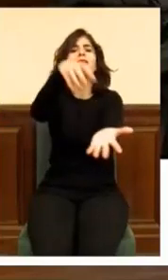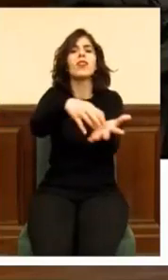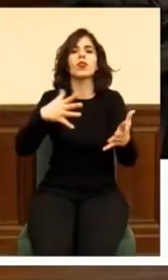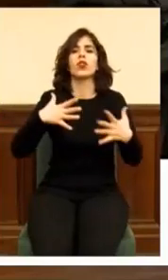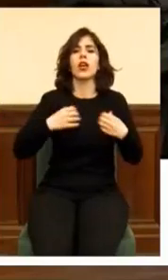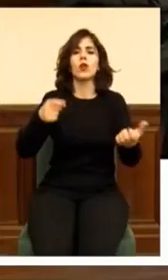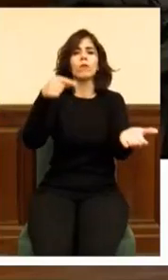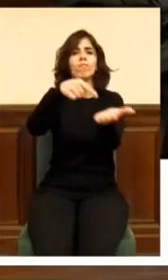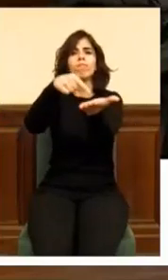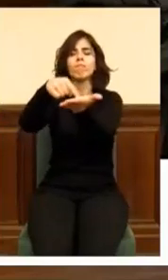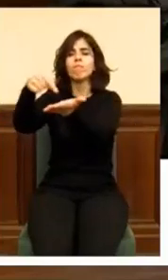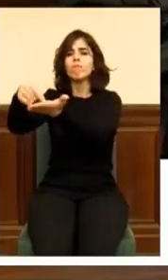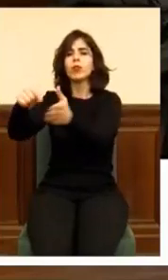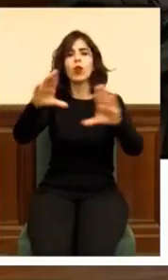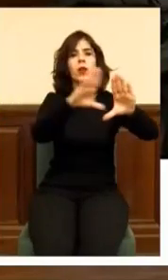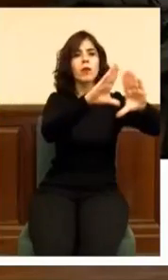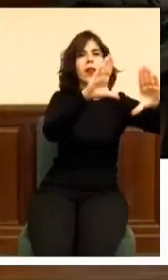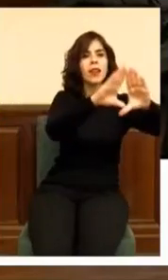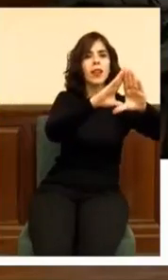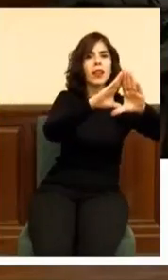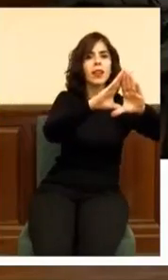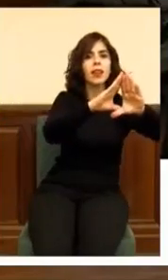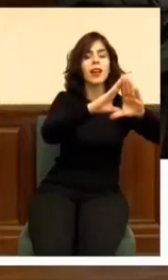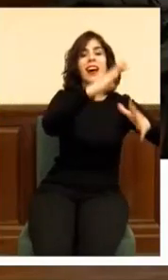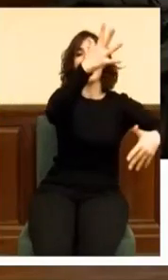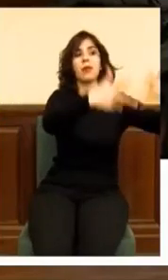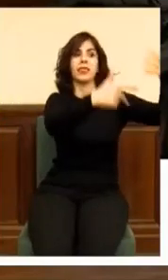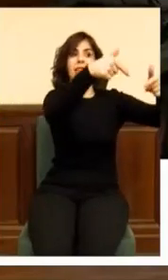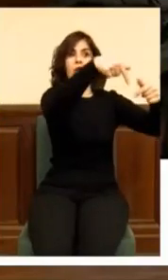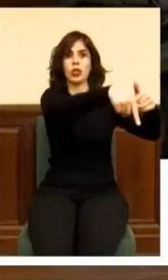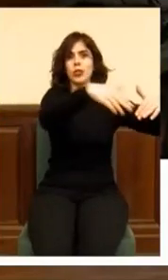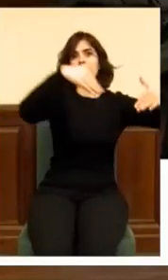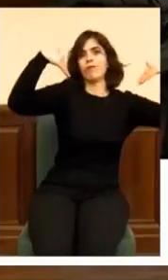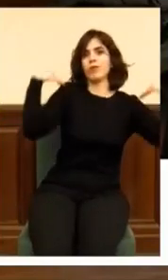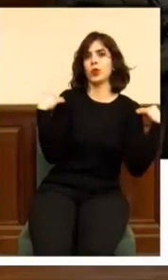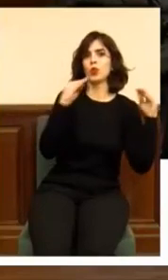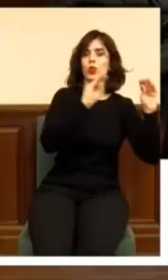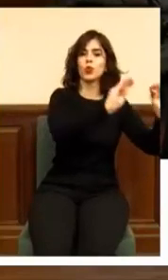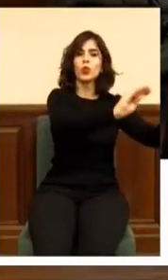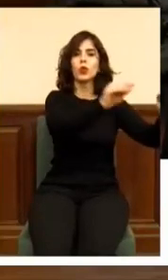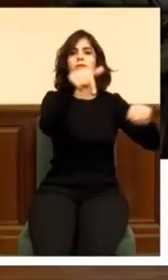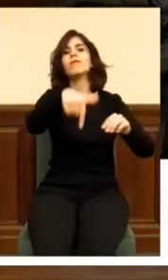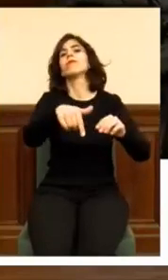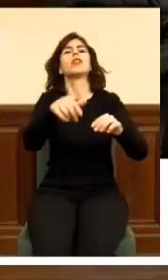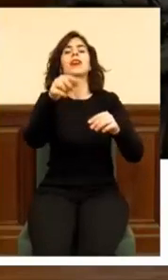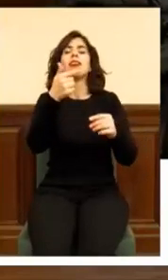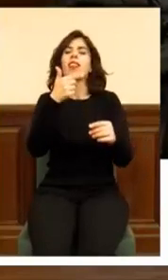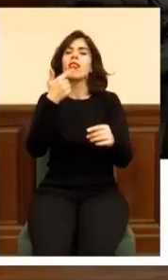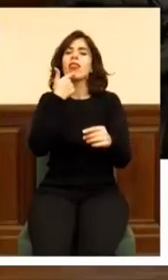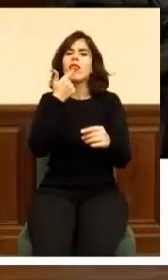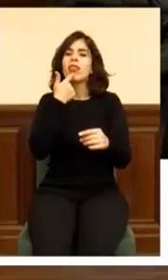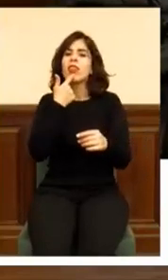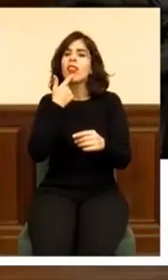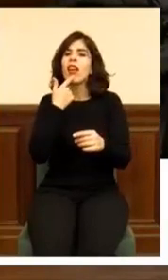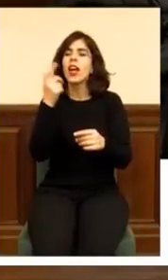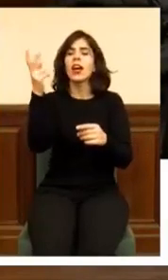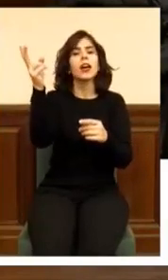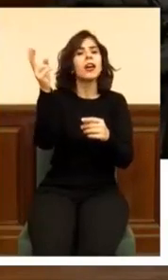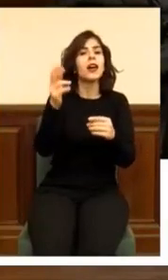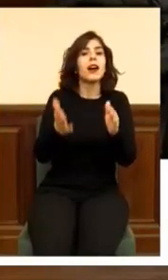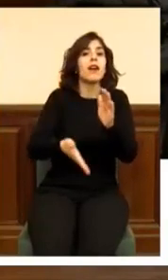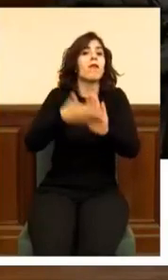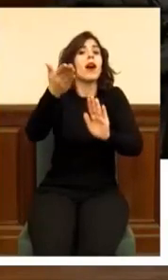hemos reclamado a la Comunidad de Madrid, que es la Administración competente y que tantas veces ha repetido que va a venir, pero que nunca